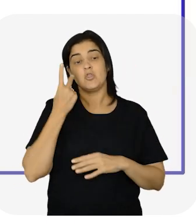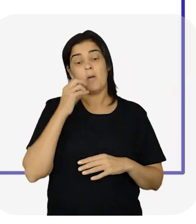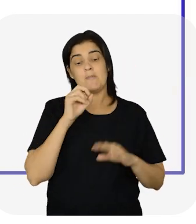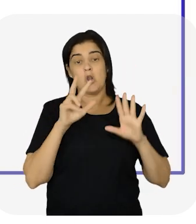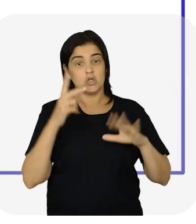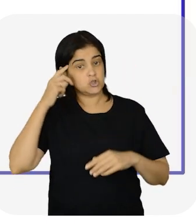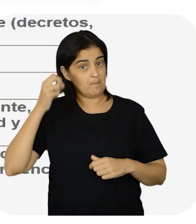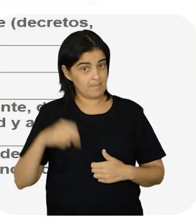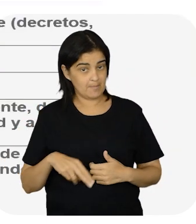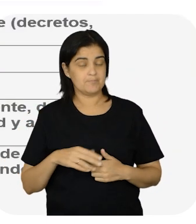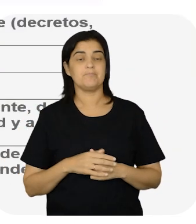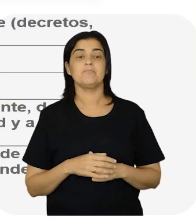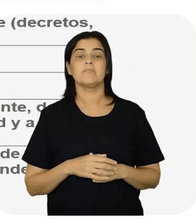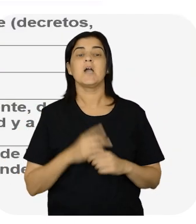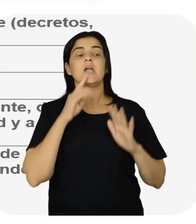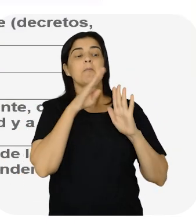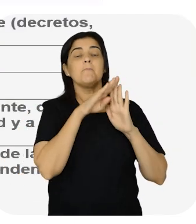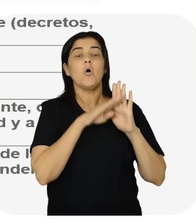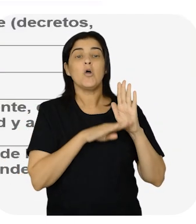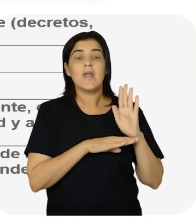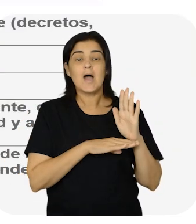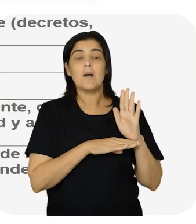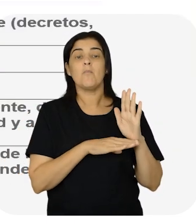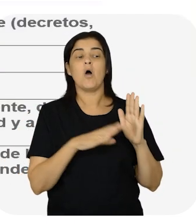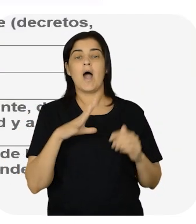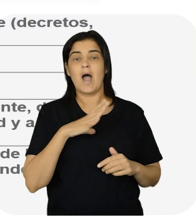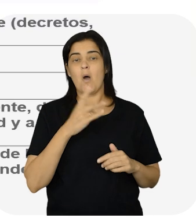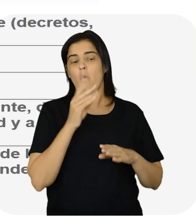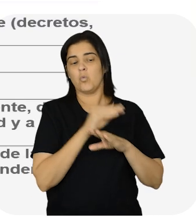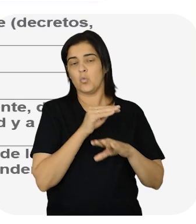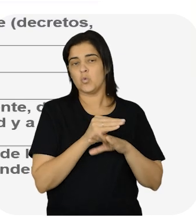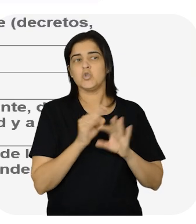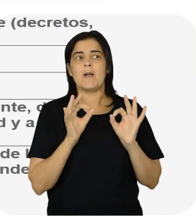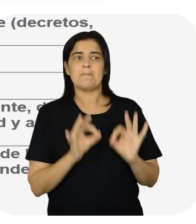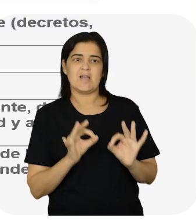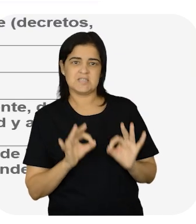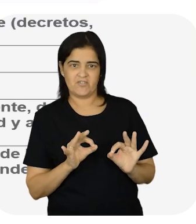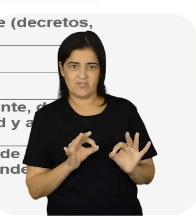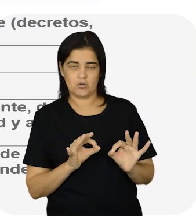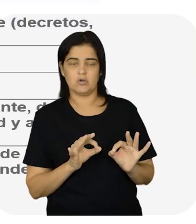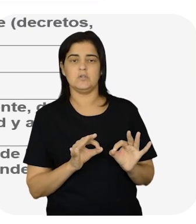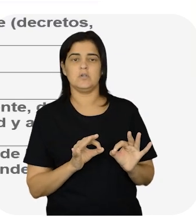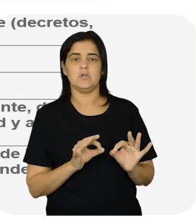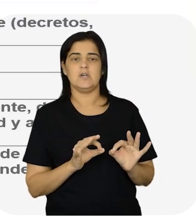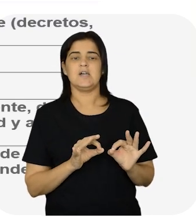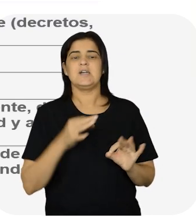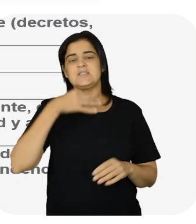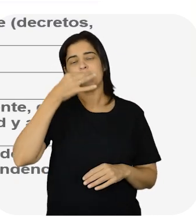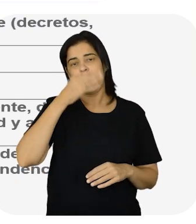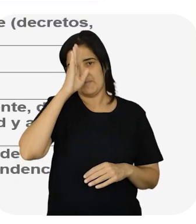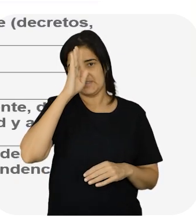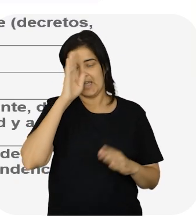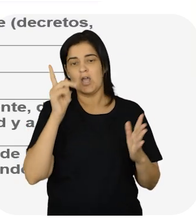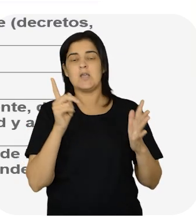2008. En los programas encontramos un curso específico, que es el Seminario de Aprendizaje